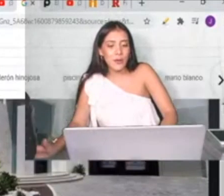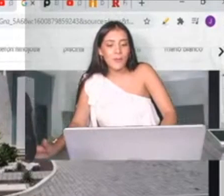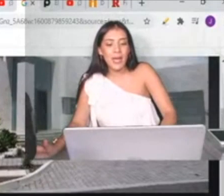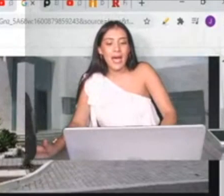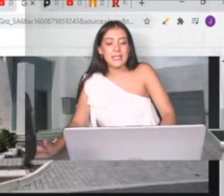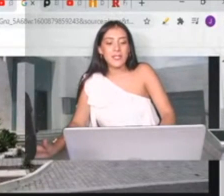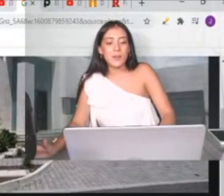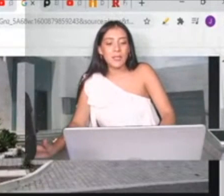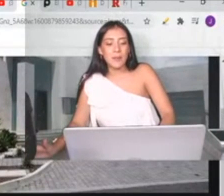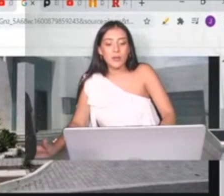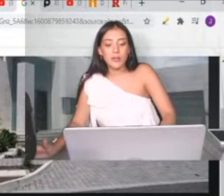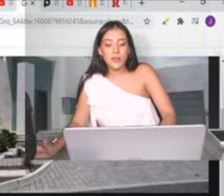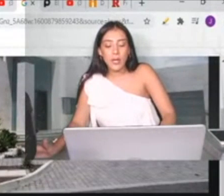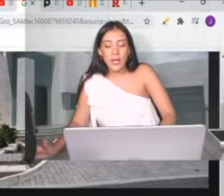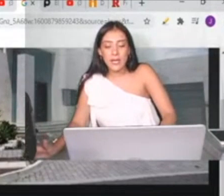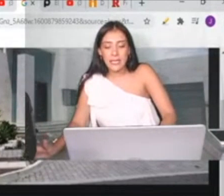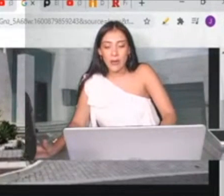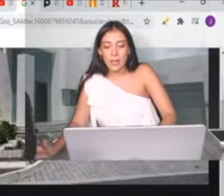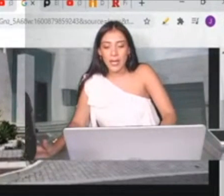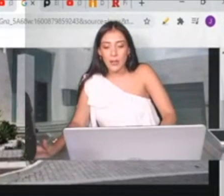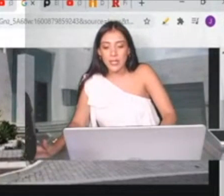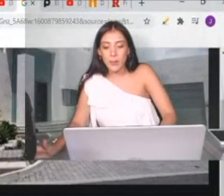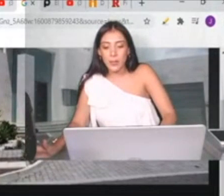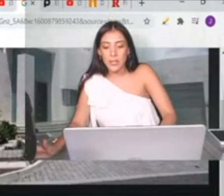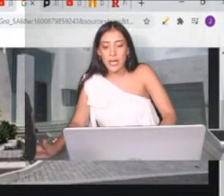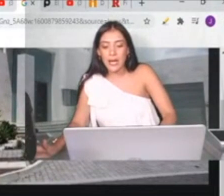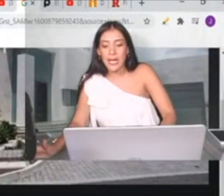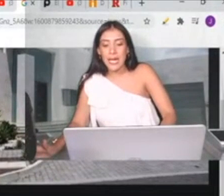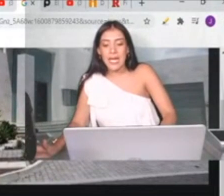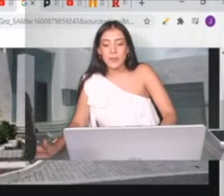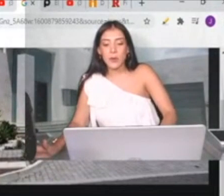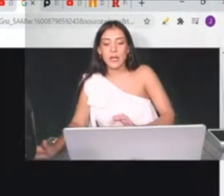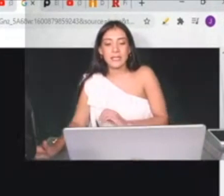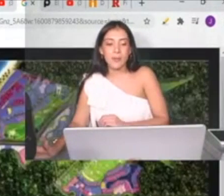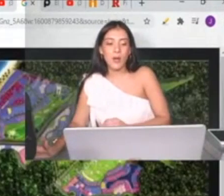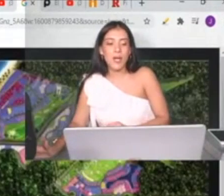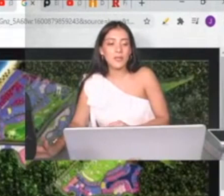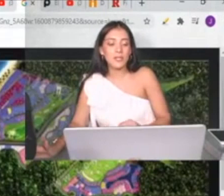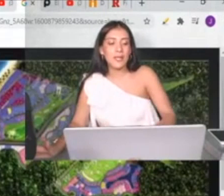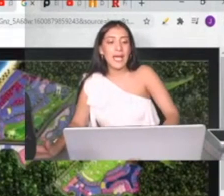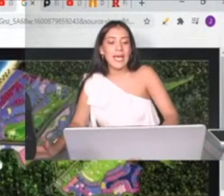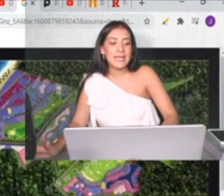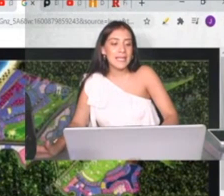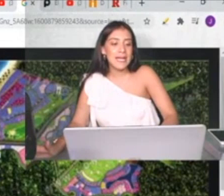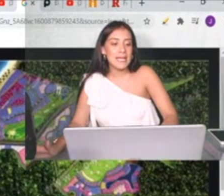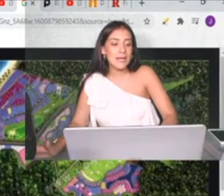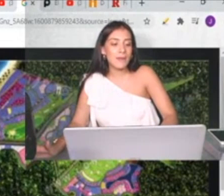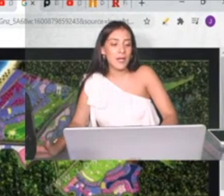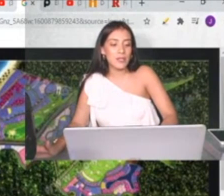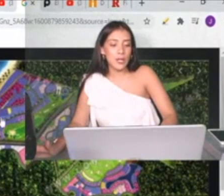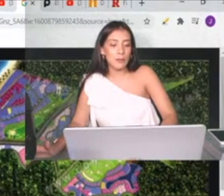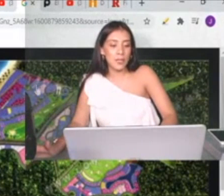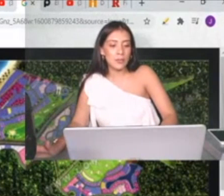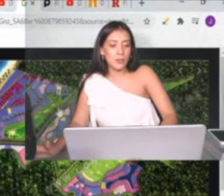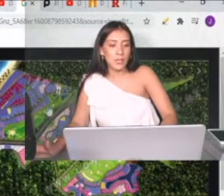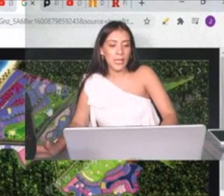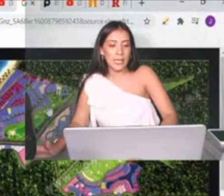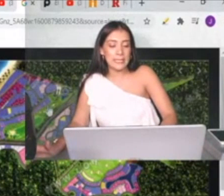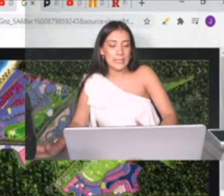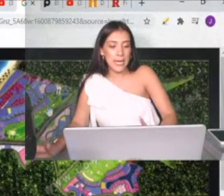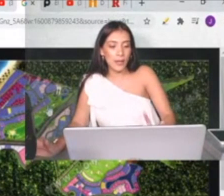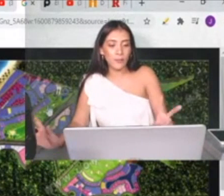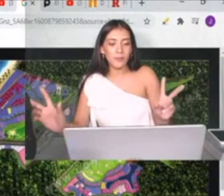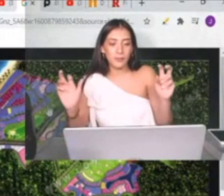se la dio, así como también otros colegas, y ahora que no se la pueden dar, es por lo que están molestos. Este es el fraccionamiento